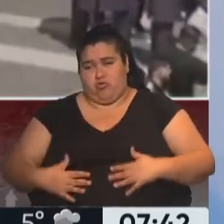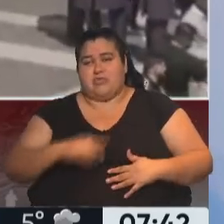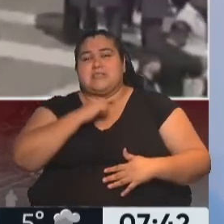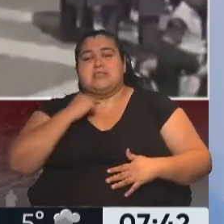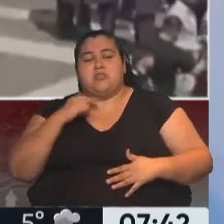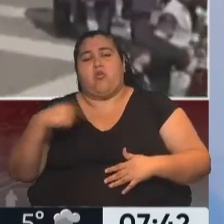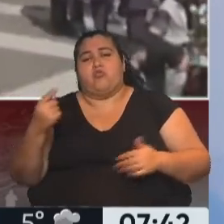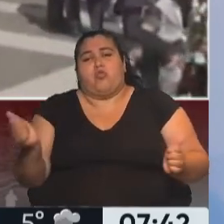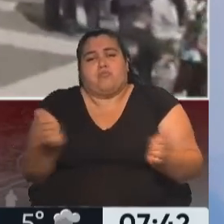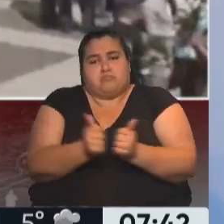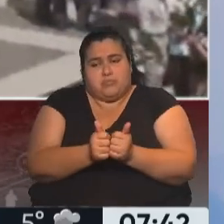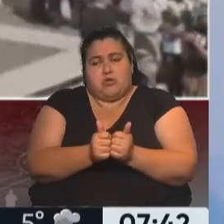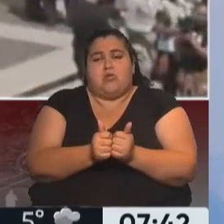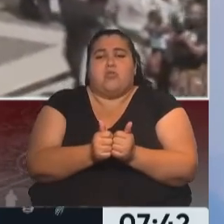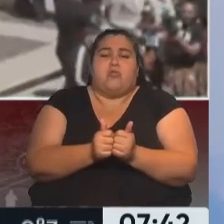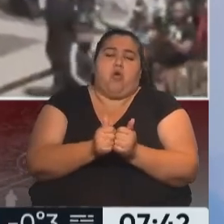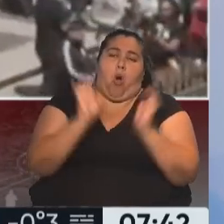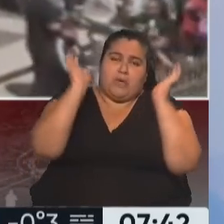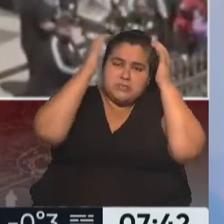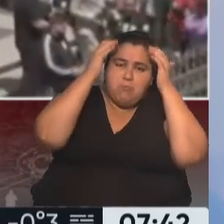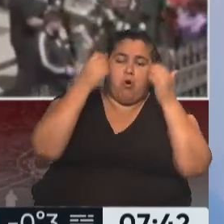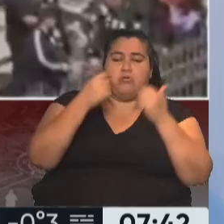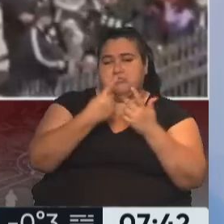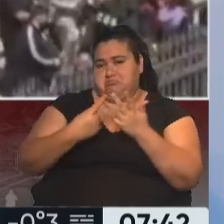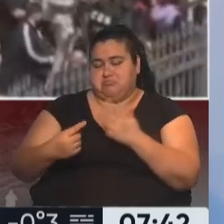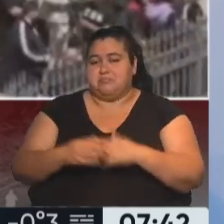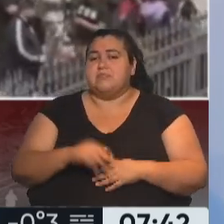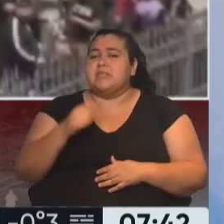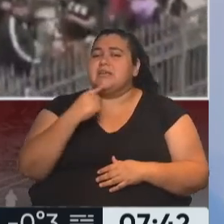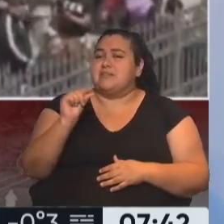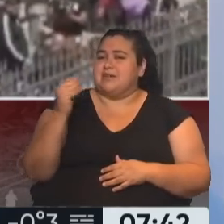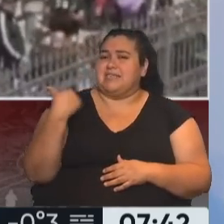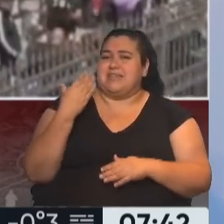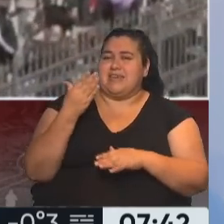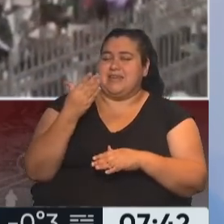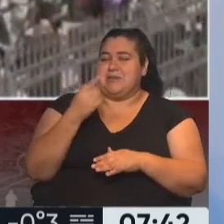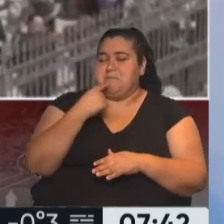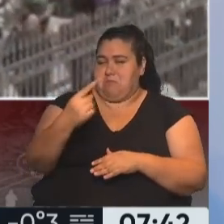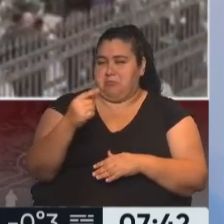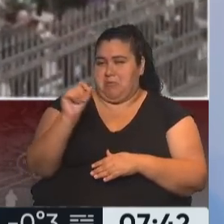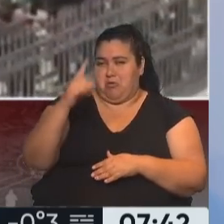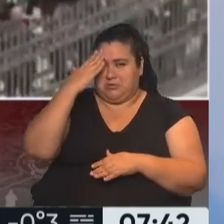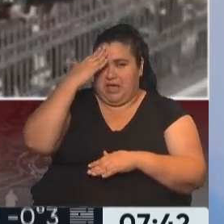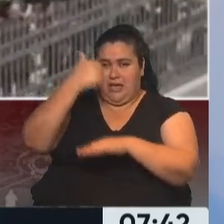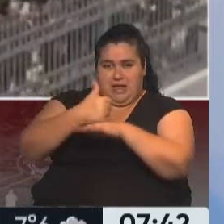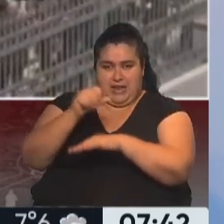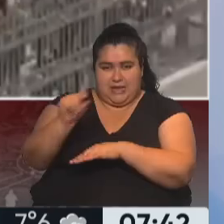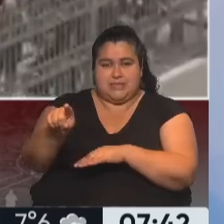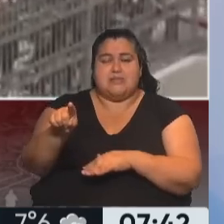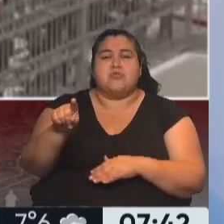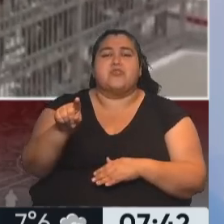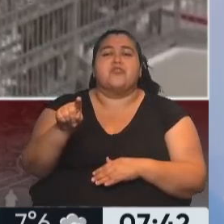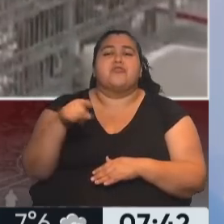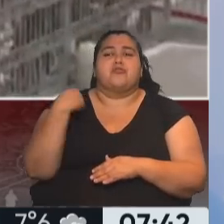monseñores, obispo, algún caso. Y le consultábamos más tempranito a Ale Puertas, que está ahí en Santa María la Mayore, ¿no?